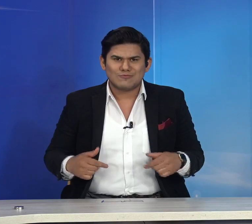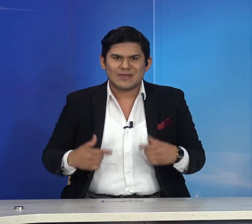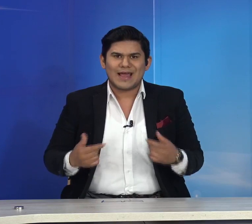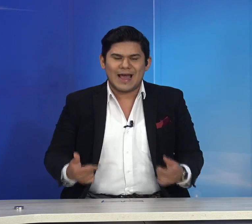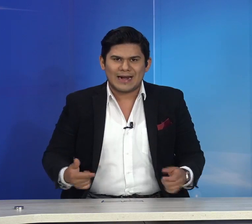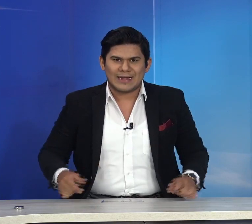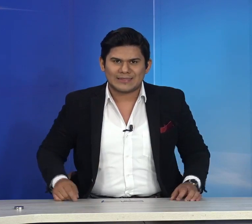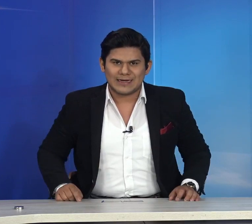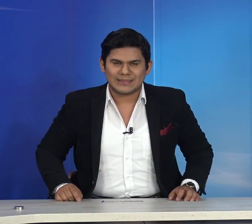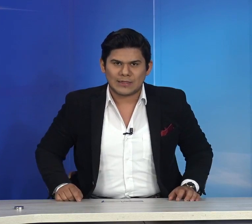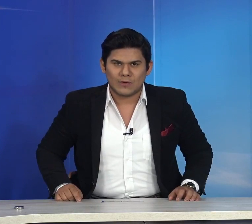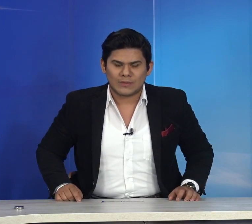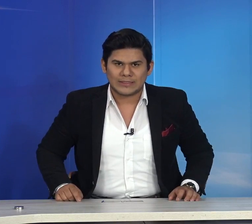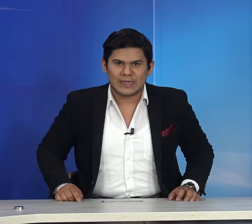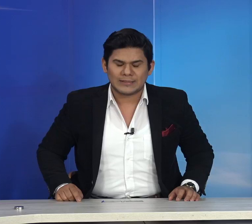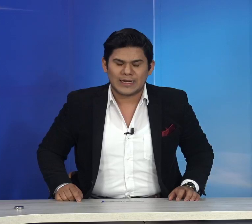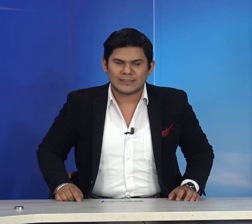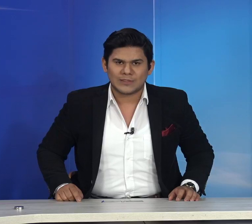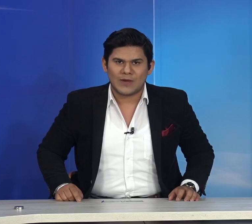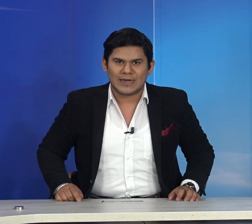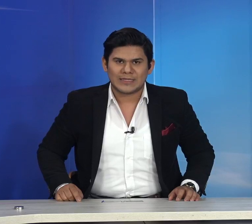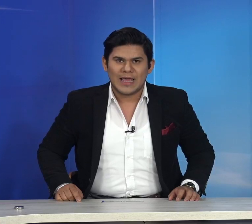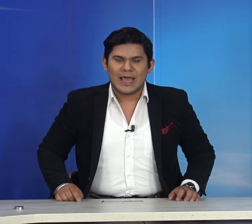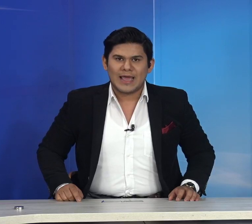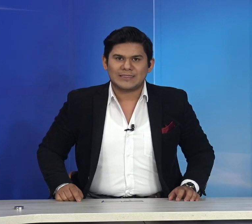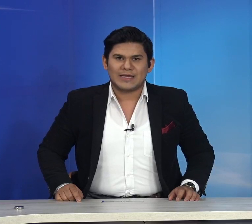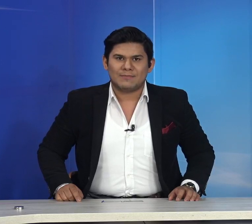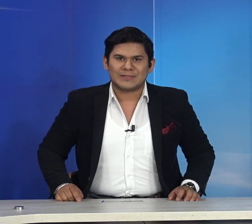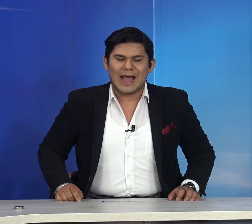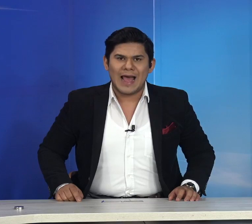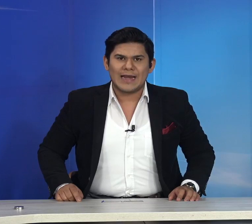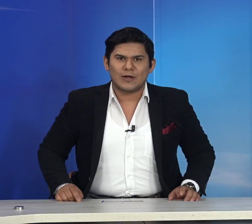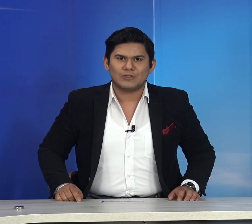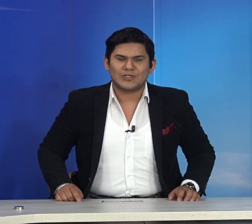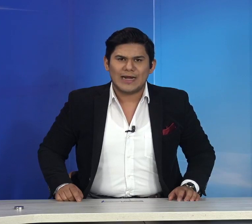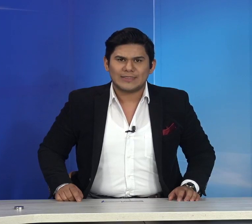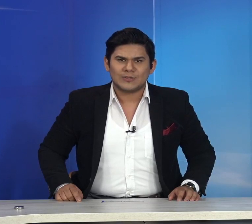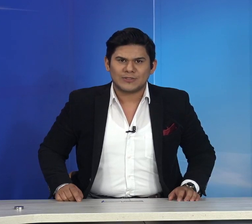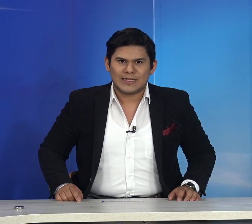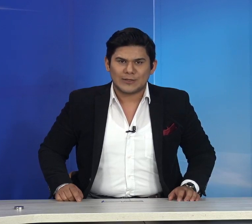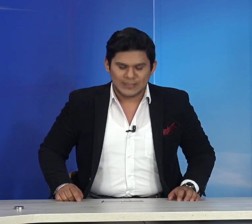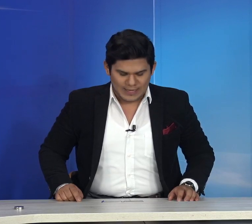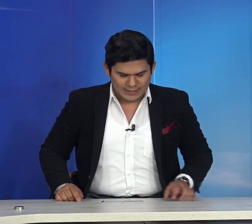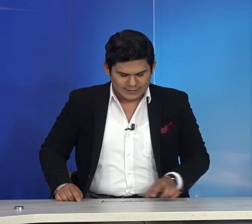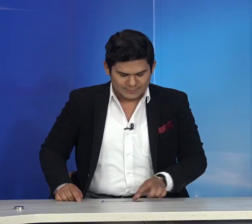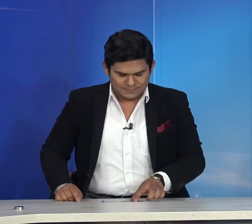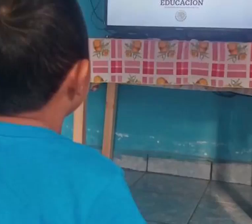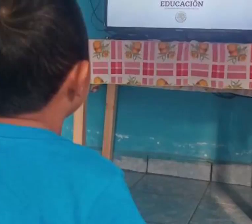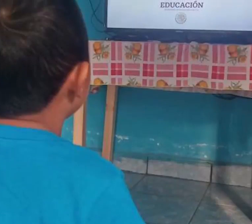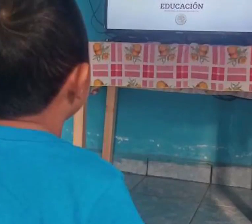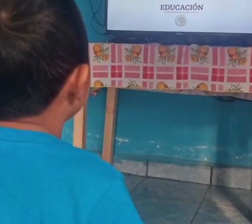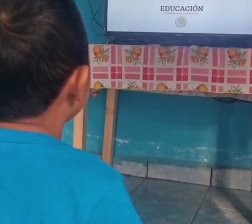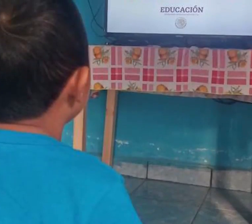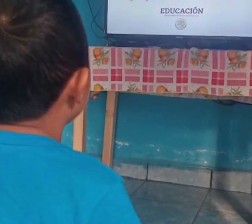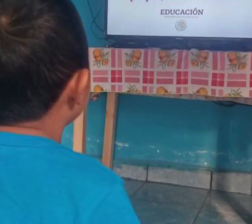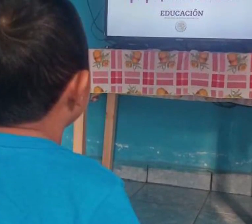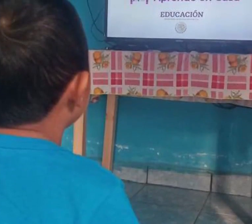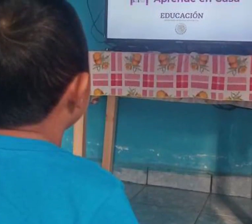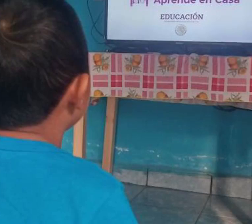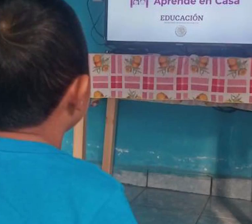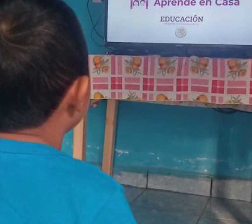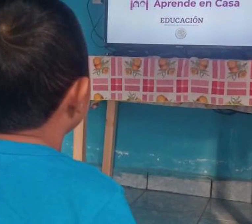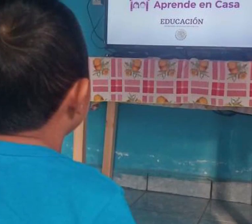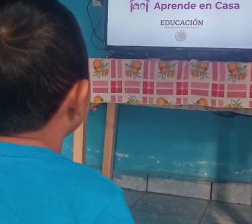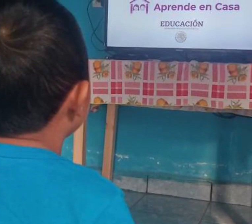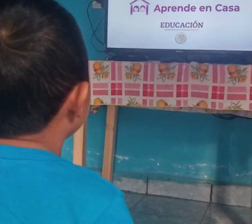conectividad, cómo llegar hasta las escuelas en Chiapas. Ainer González nos tiene los detalles. Por más dinámicas